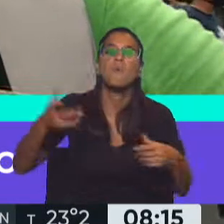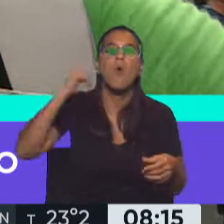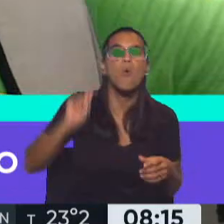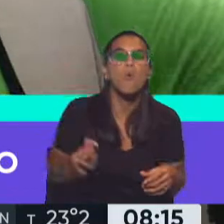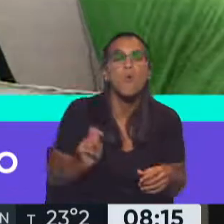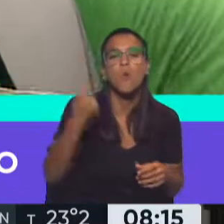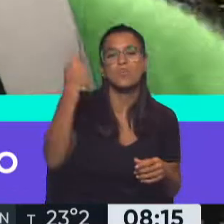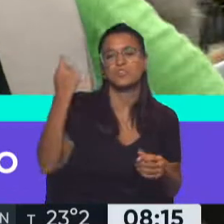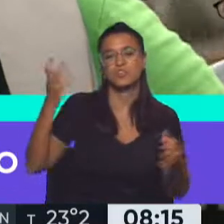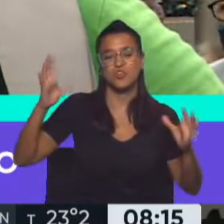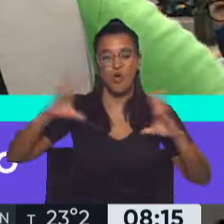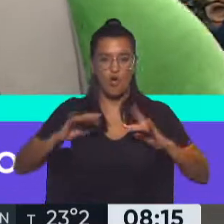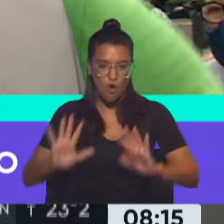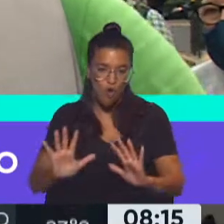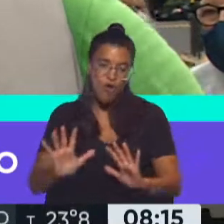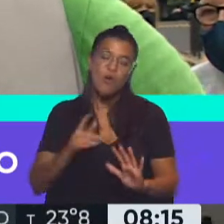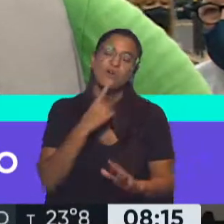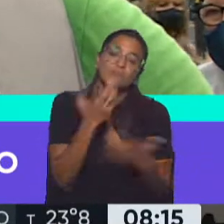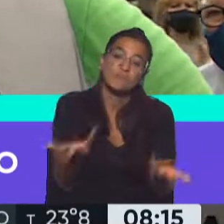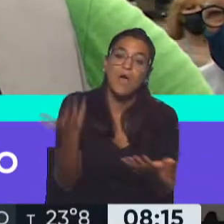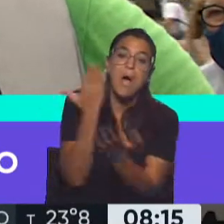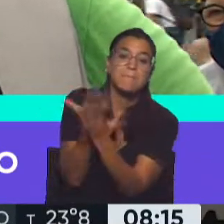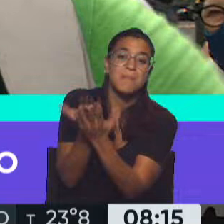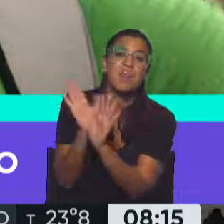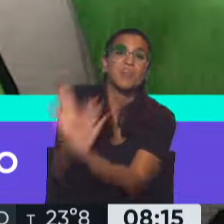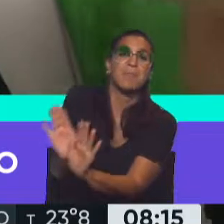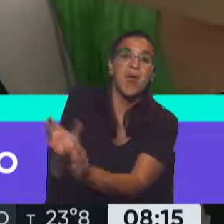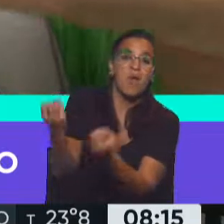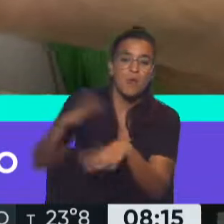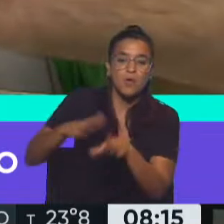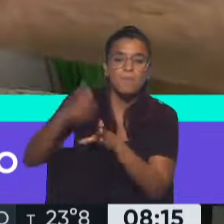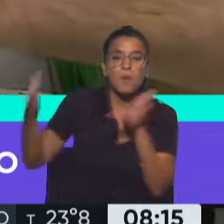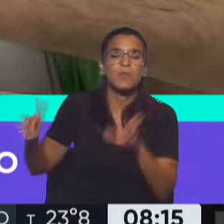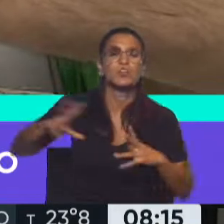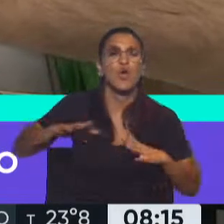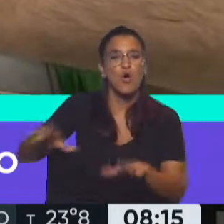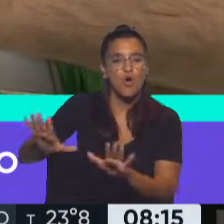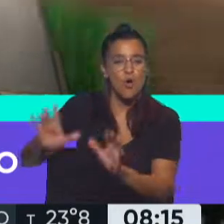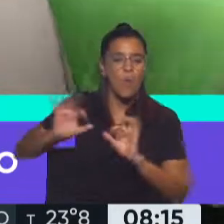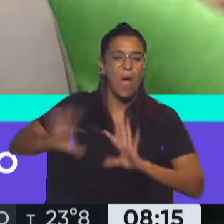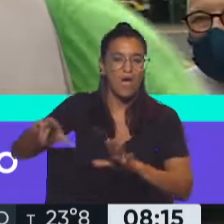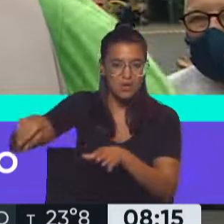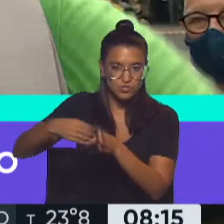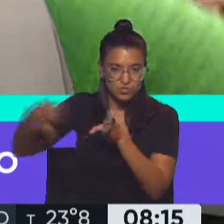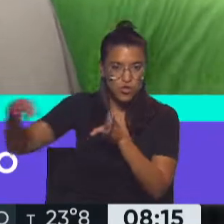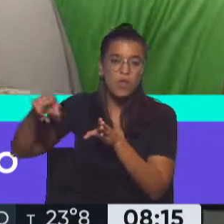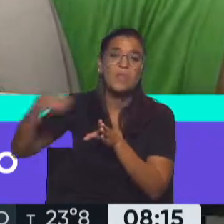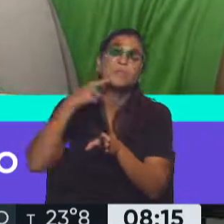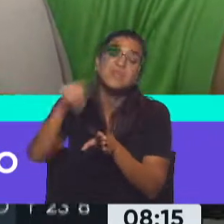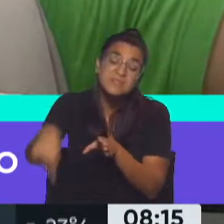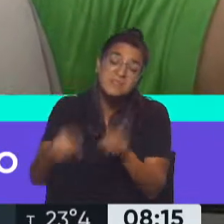en este momento. El amparo que presentamos está parado justamente por eso. La verdad que se están aprovechando de la situación. Inclusive dicen